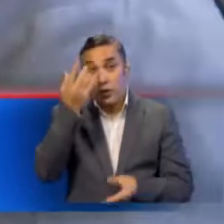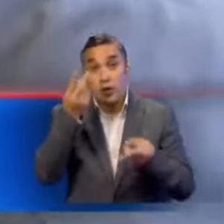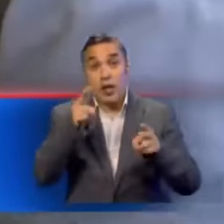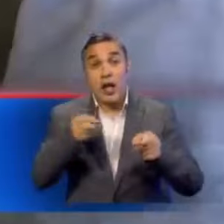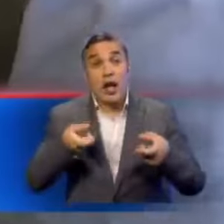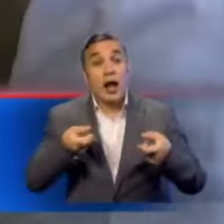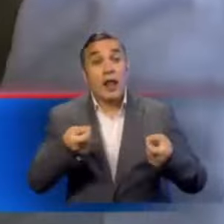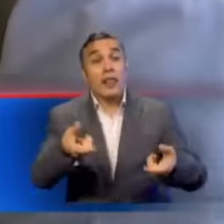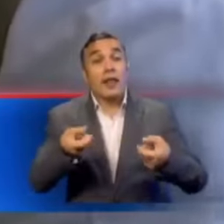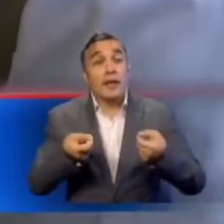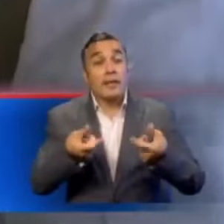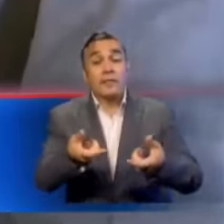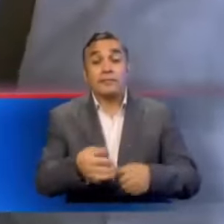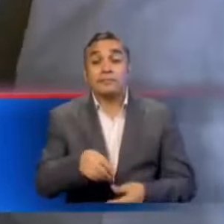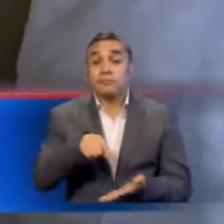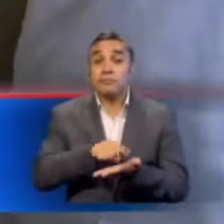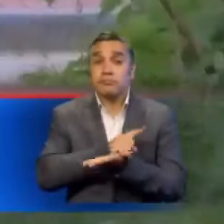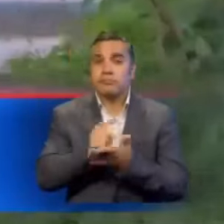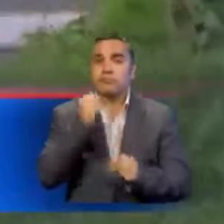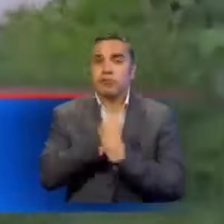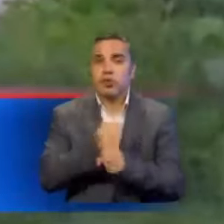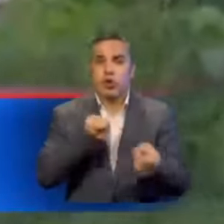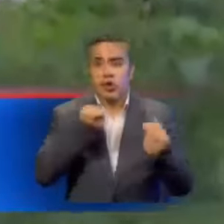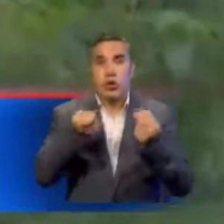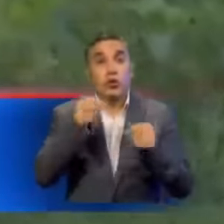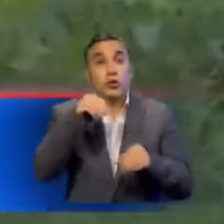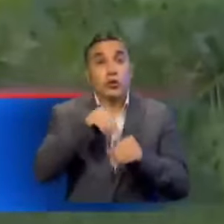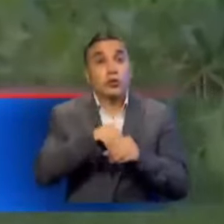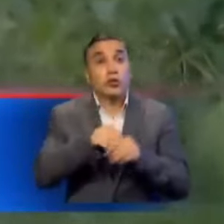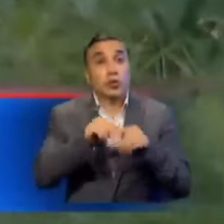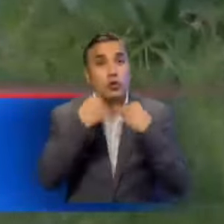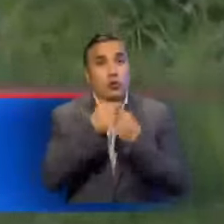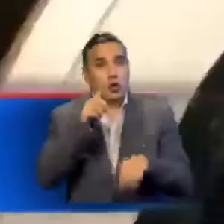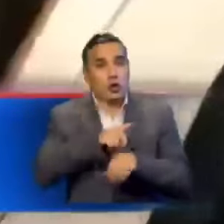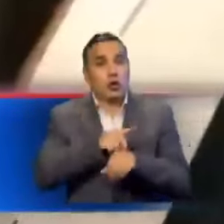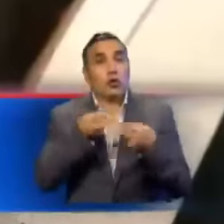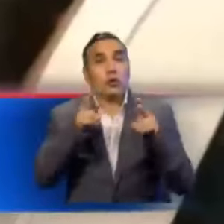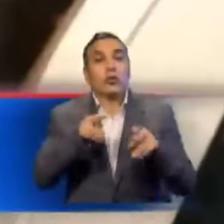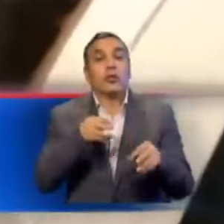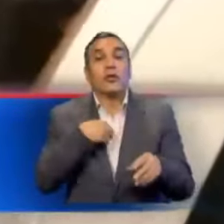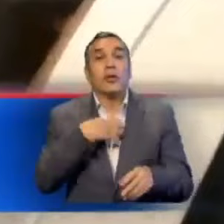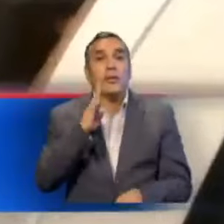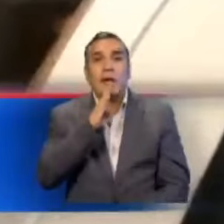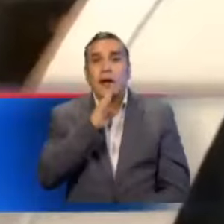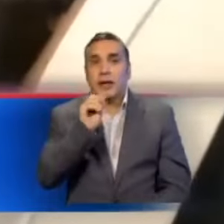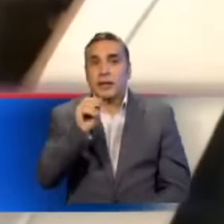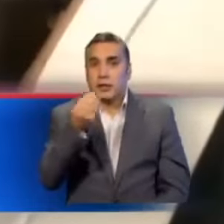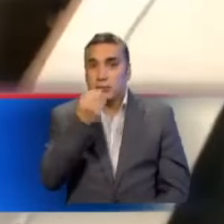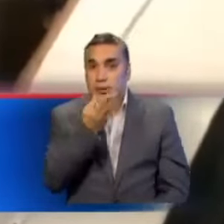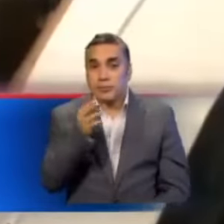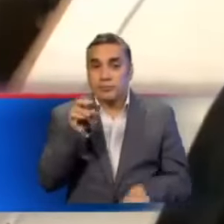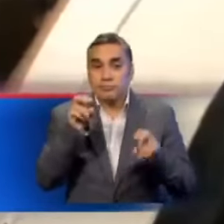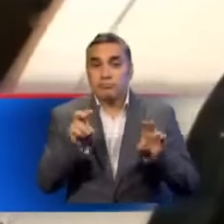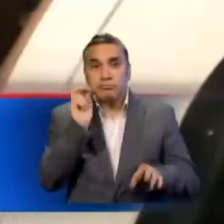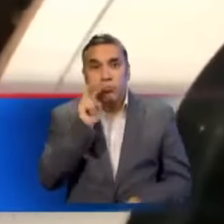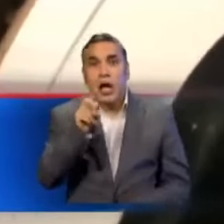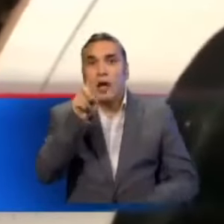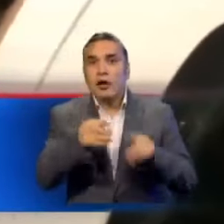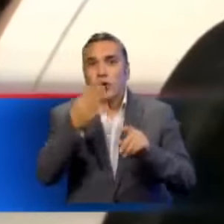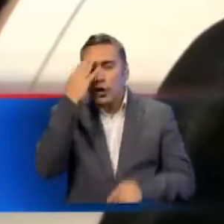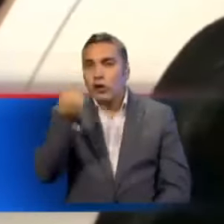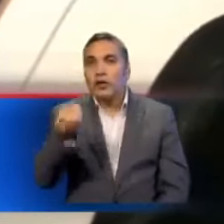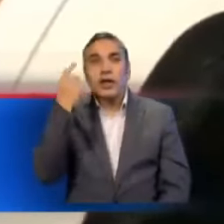carnaval. Permanentemente se hacen operativos de control, tanto de brigadas médicas como de restobares, que en algunos casos se les olvida cuál